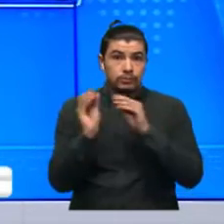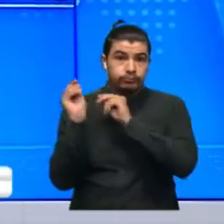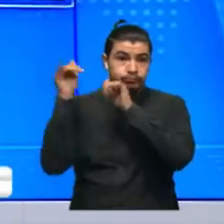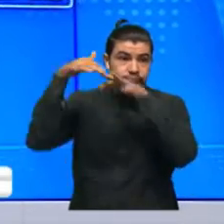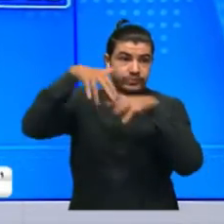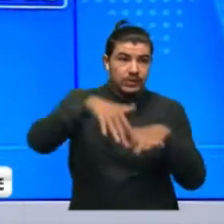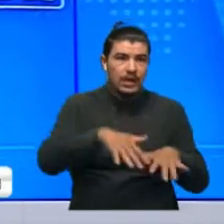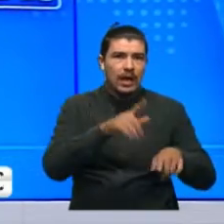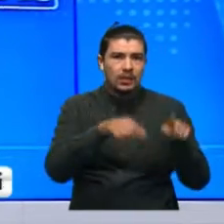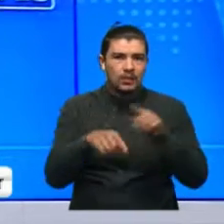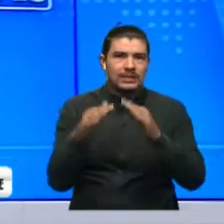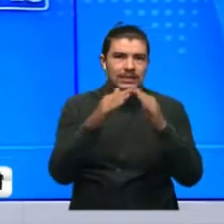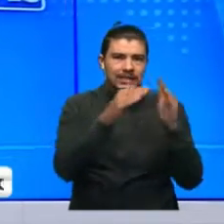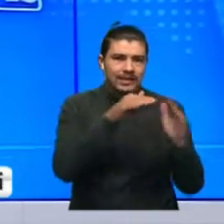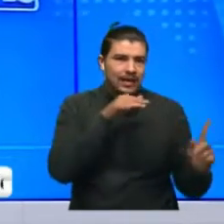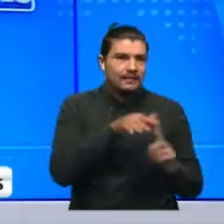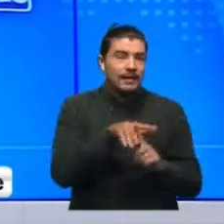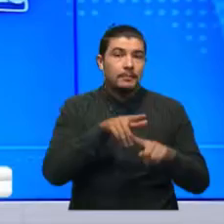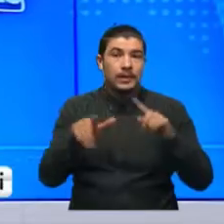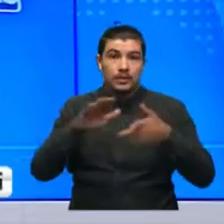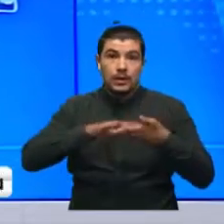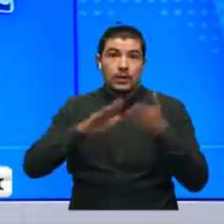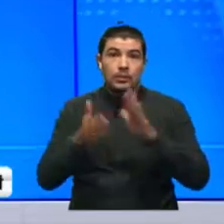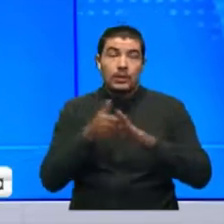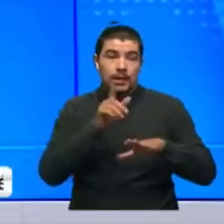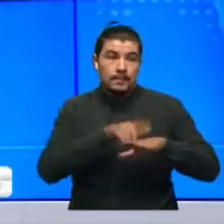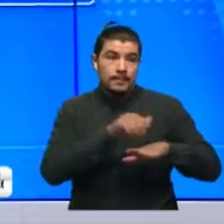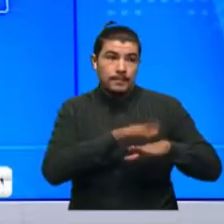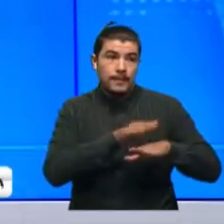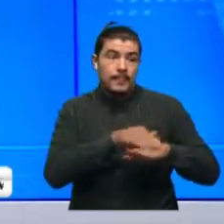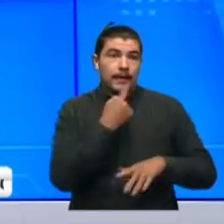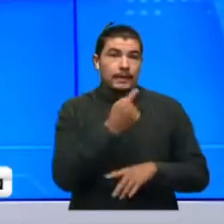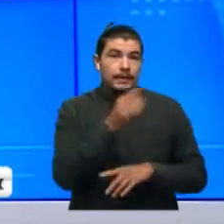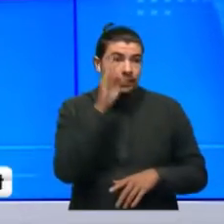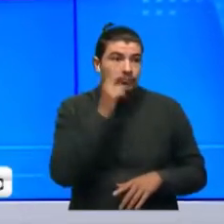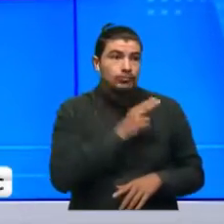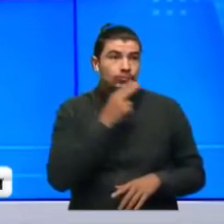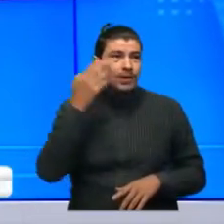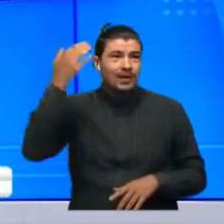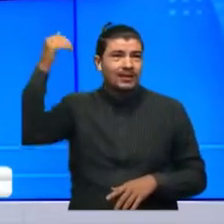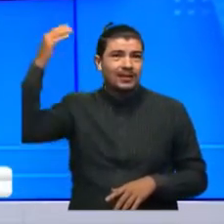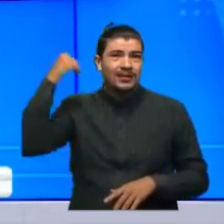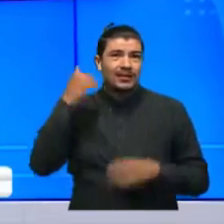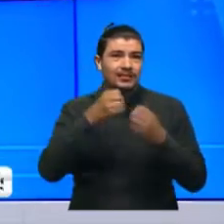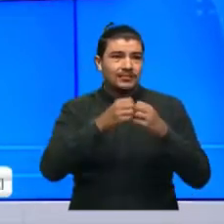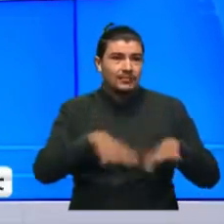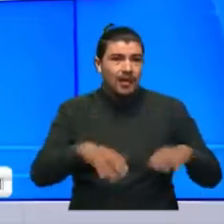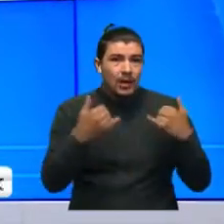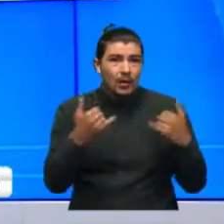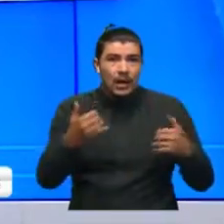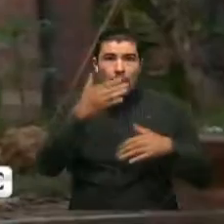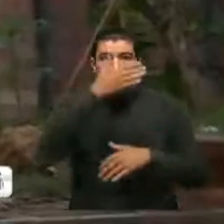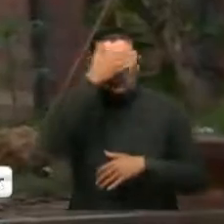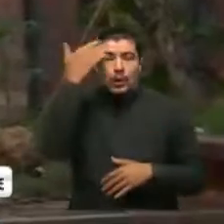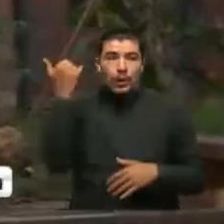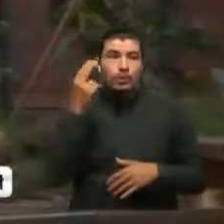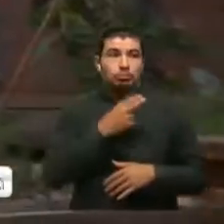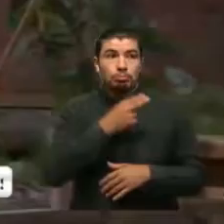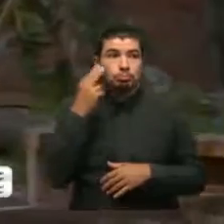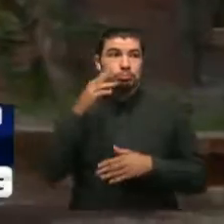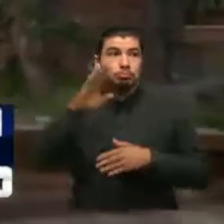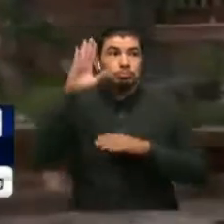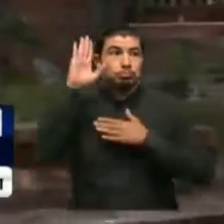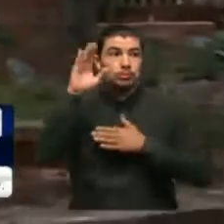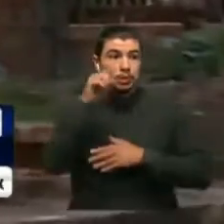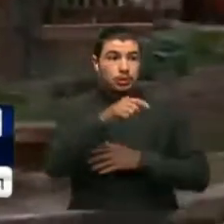varias viviendas sin embargo la comunidad manifiesta que las promesas de ese entonces quedaron en el olvido el